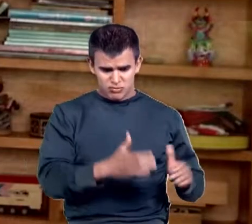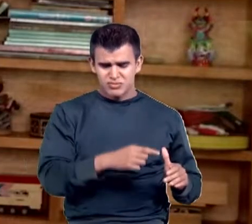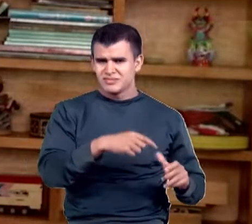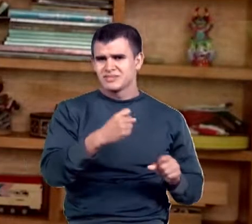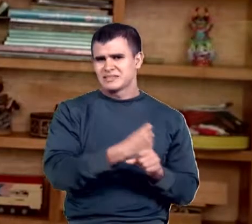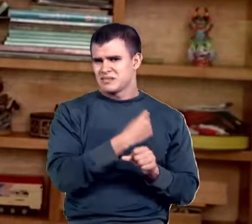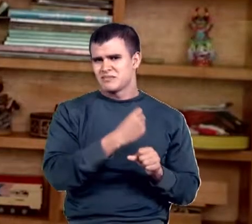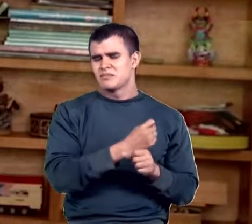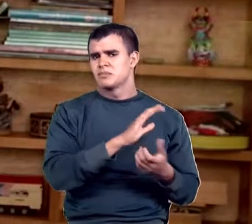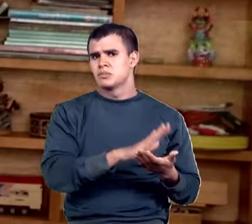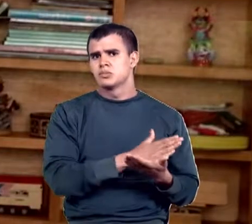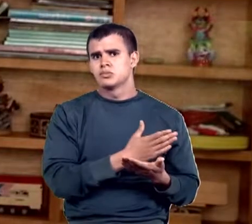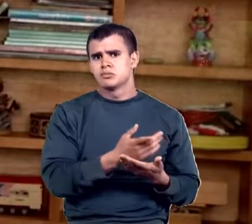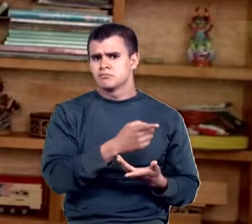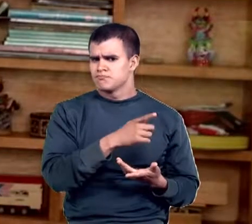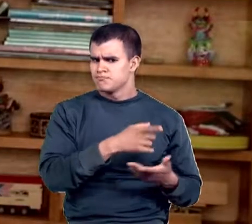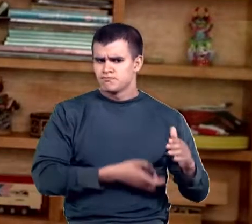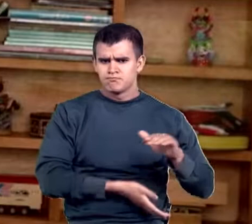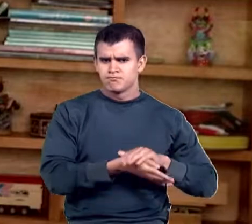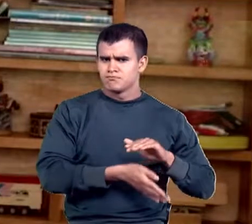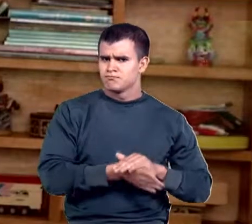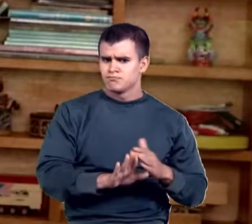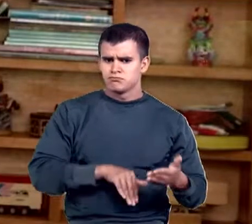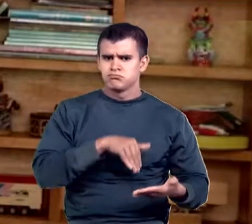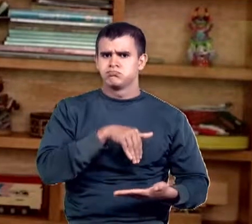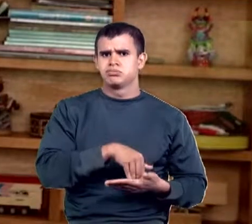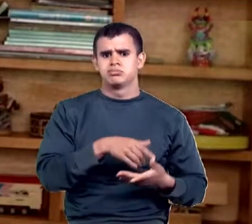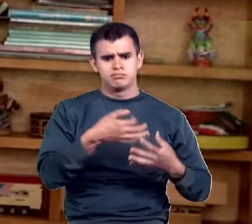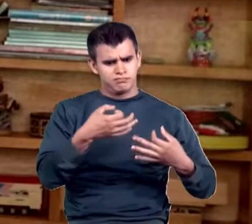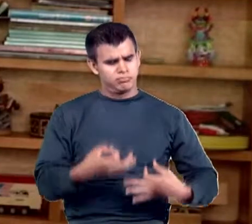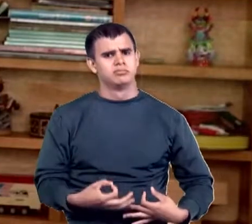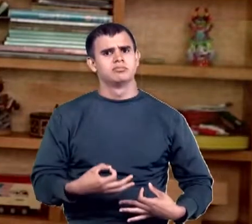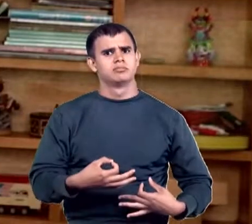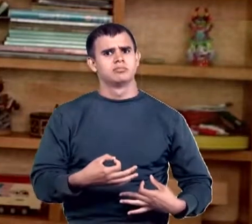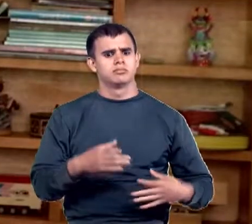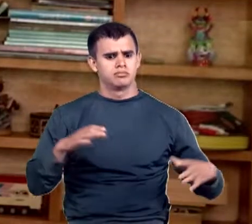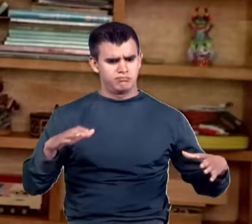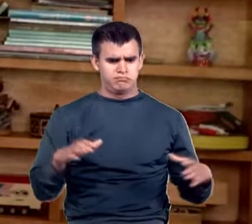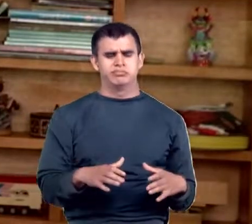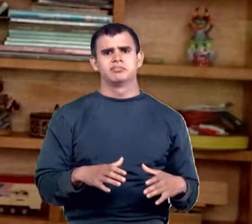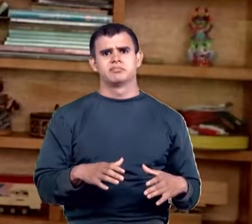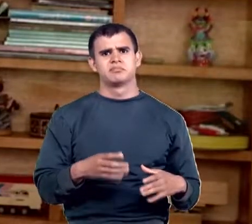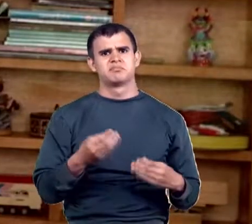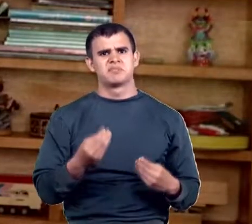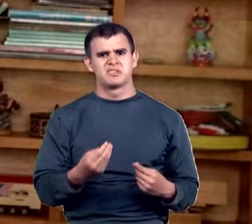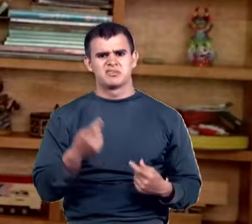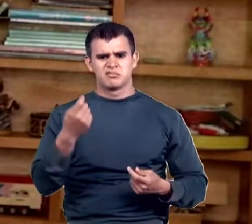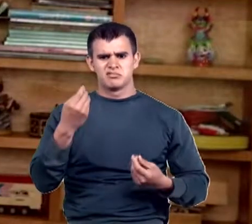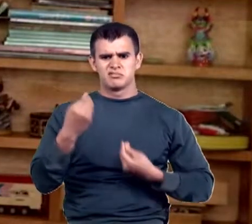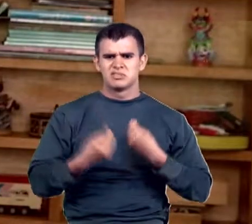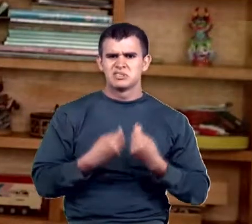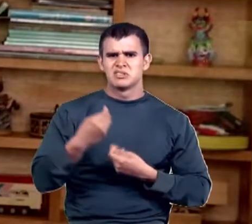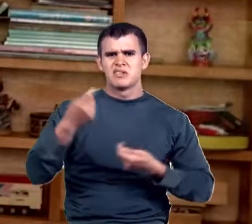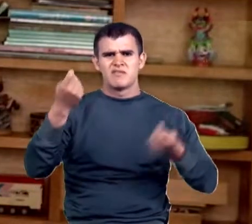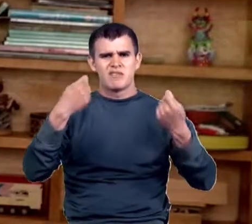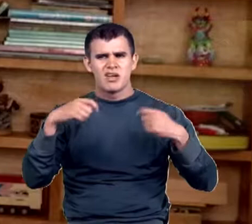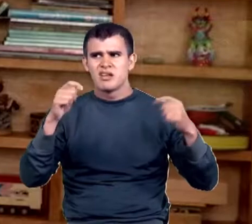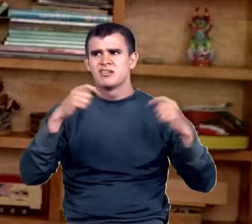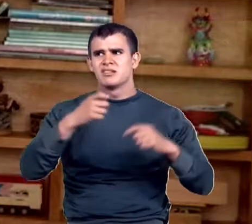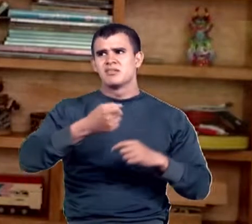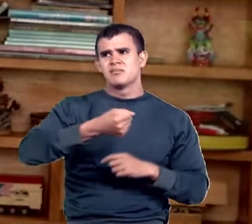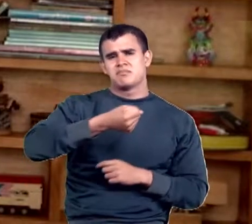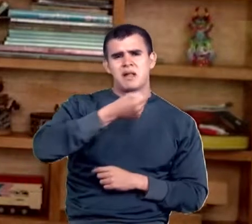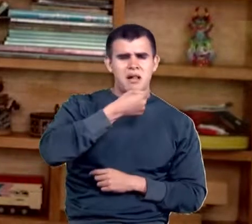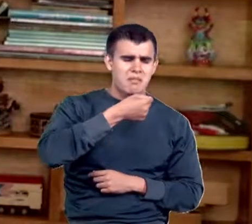agrupaciones deben consolidarse, deben formalizarse, como gremio hay que organizarse, generar